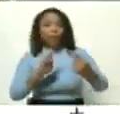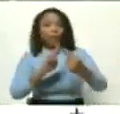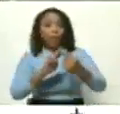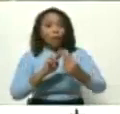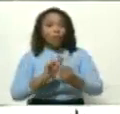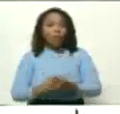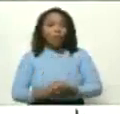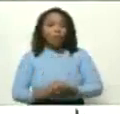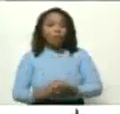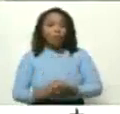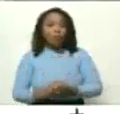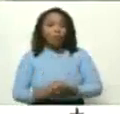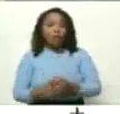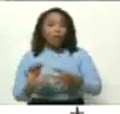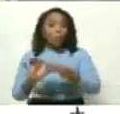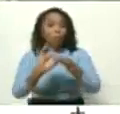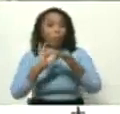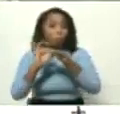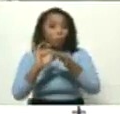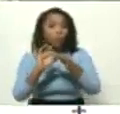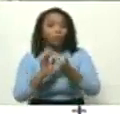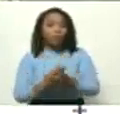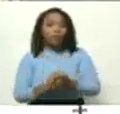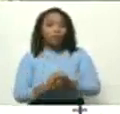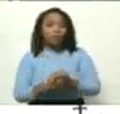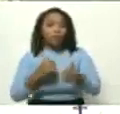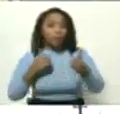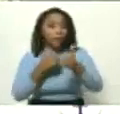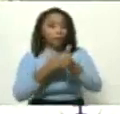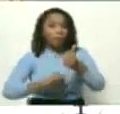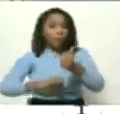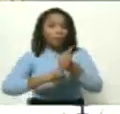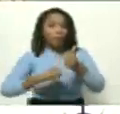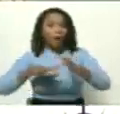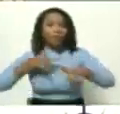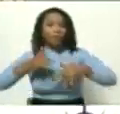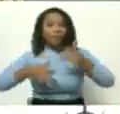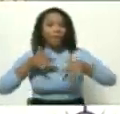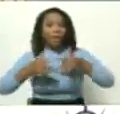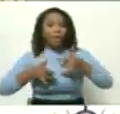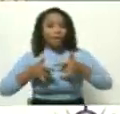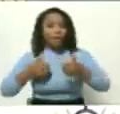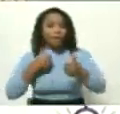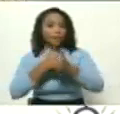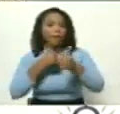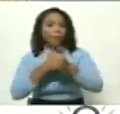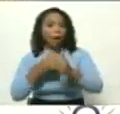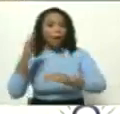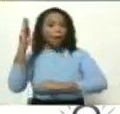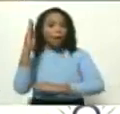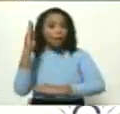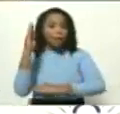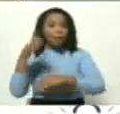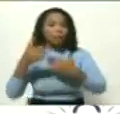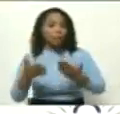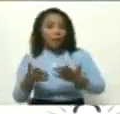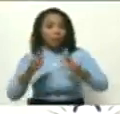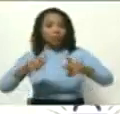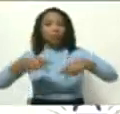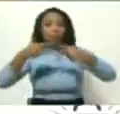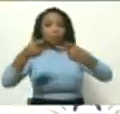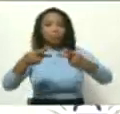de unidad, de que asistamos a estas actividades, que asistamos a la iglesia, que